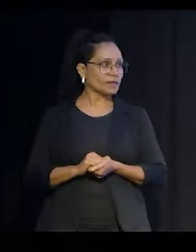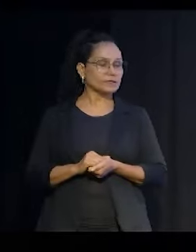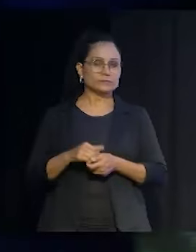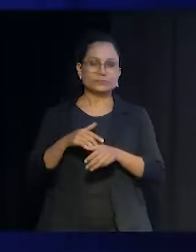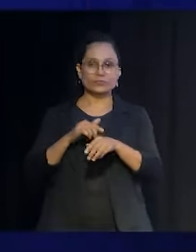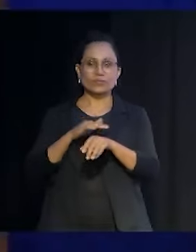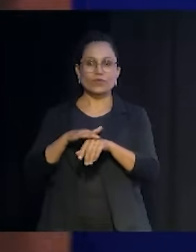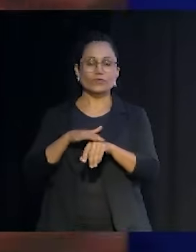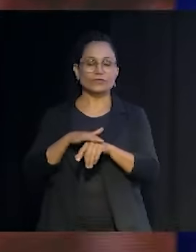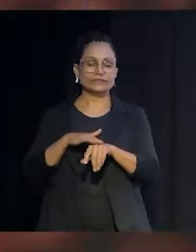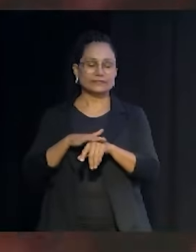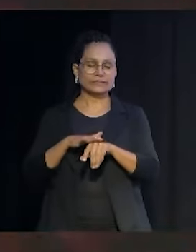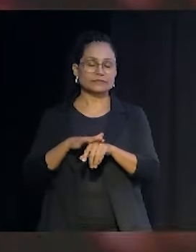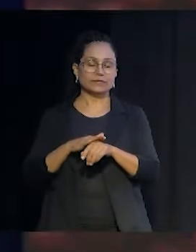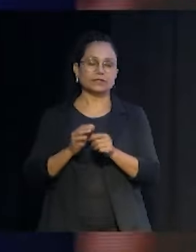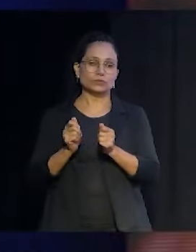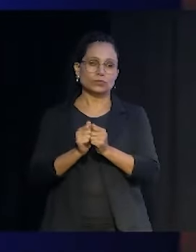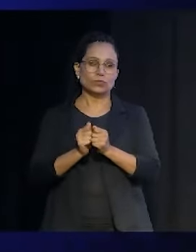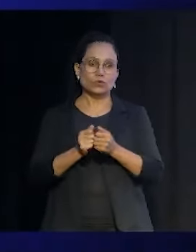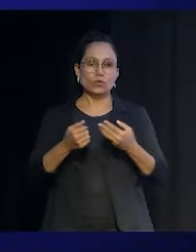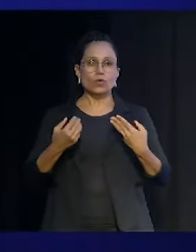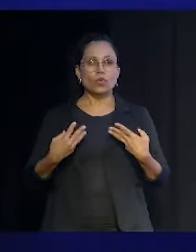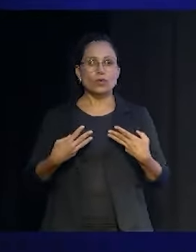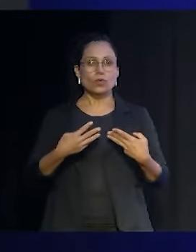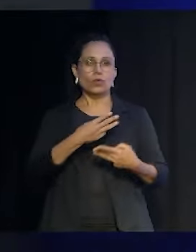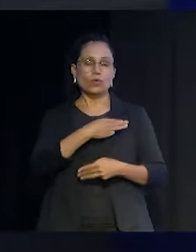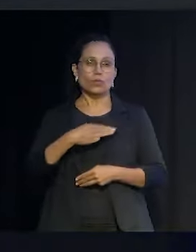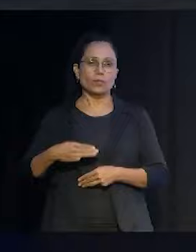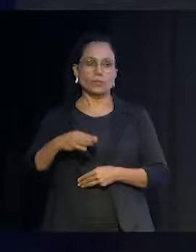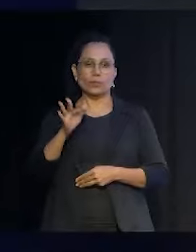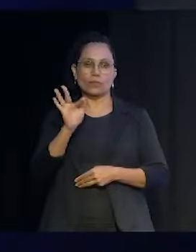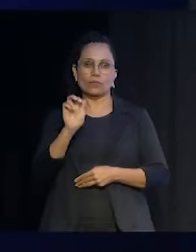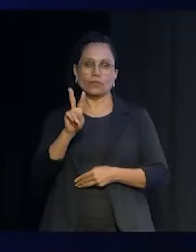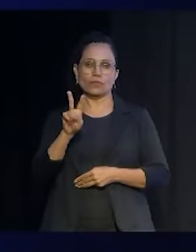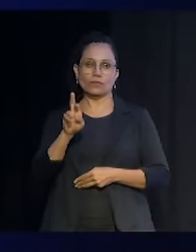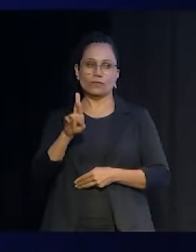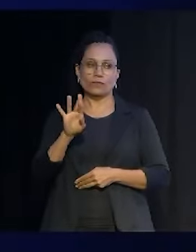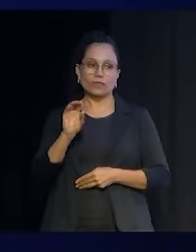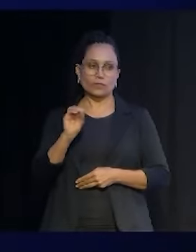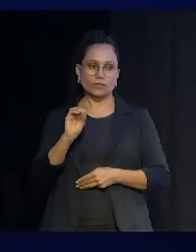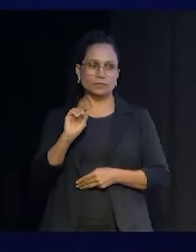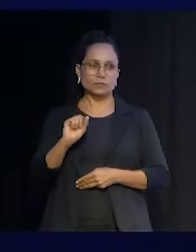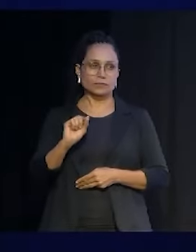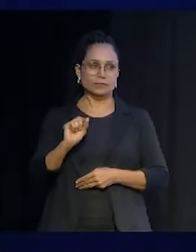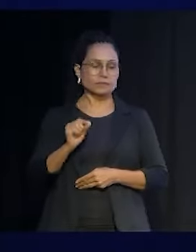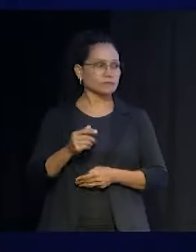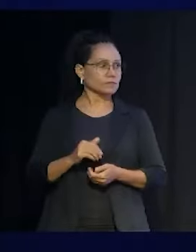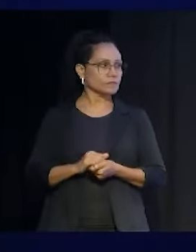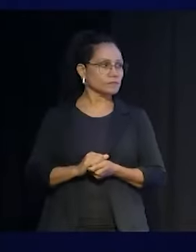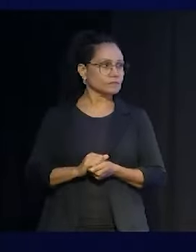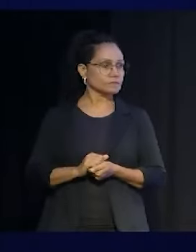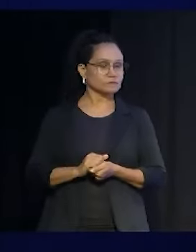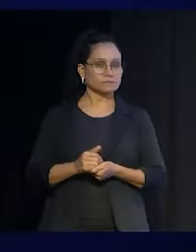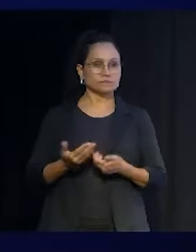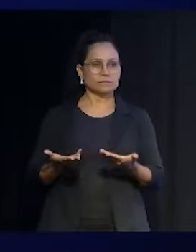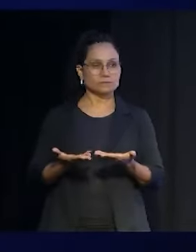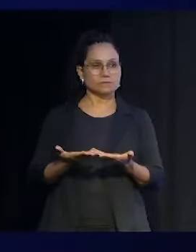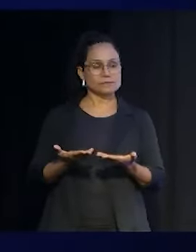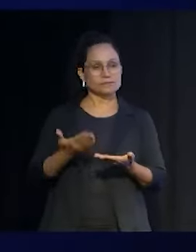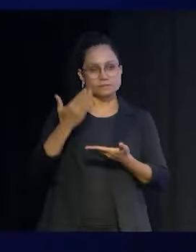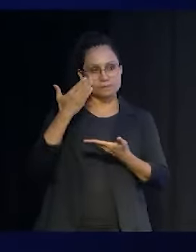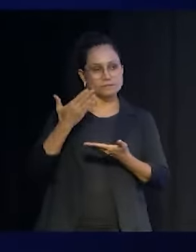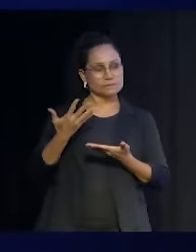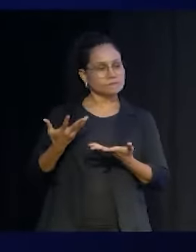he conversado mucho con el ministro Fávaro, con Toniño, que está aquí con nosotros también, Belmondes, muchas gracias por su